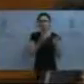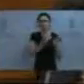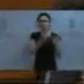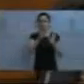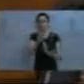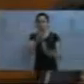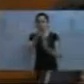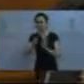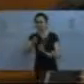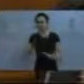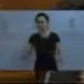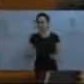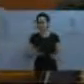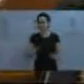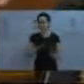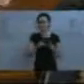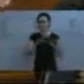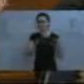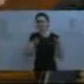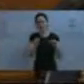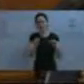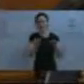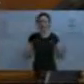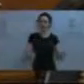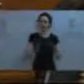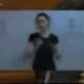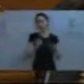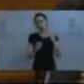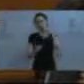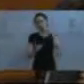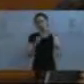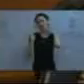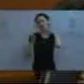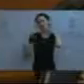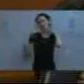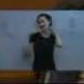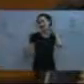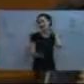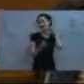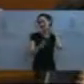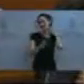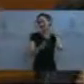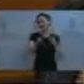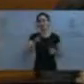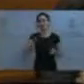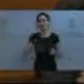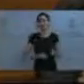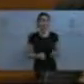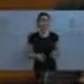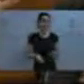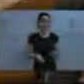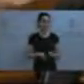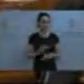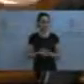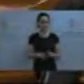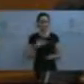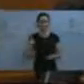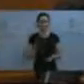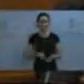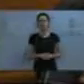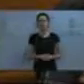50.942 habitantes en el área sexta o de que hay una pérdida de población del 13,2%. Esa